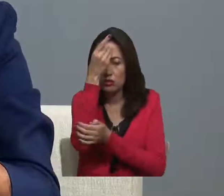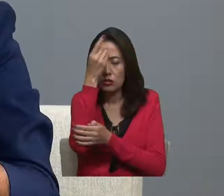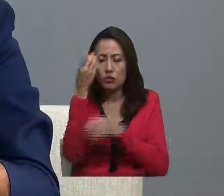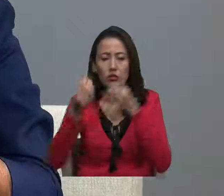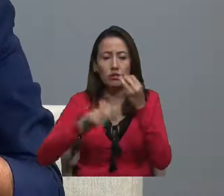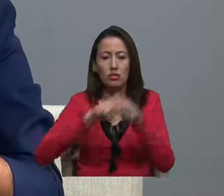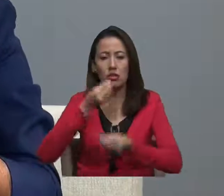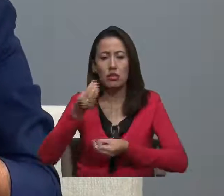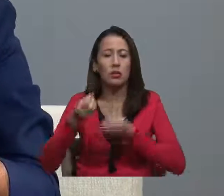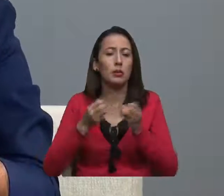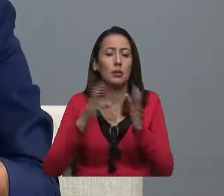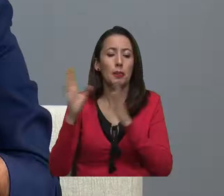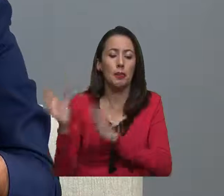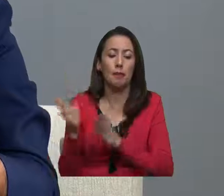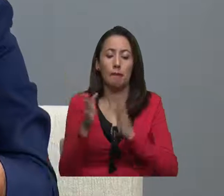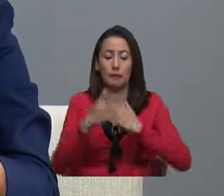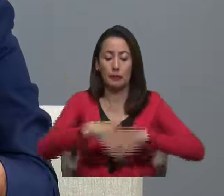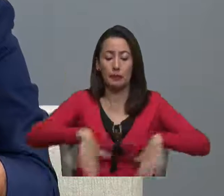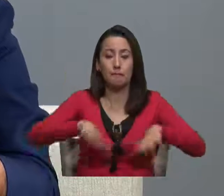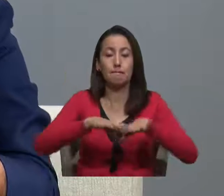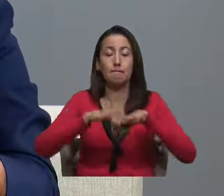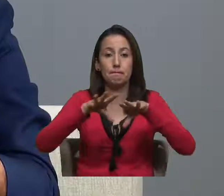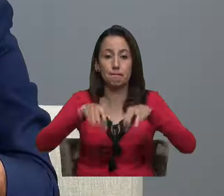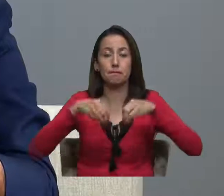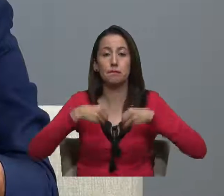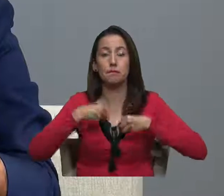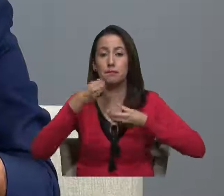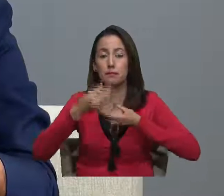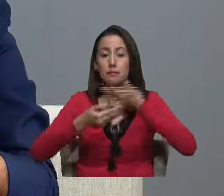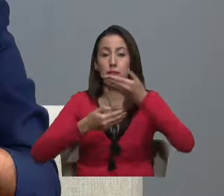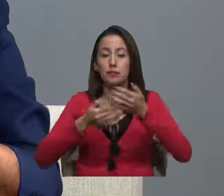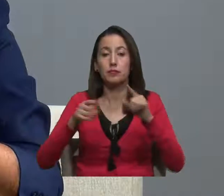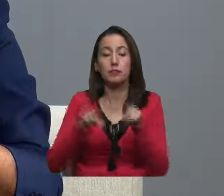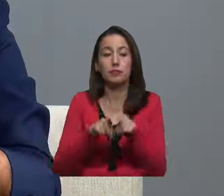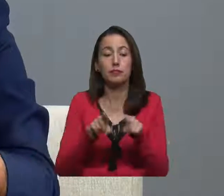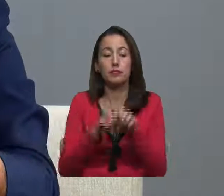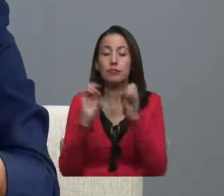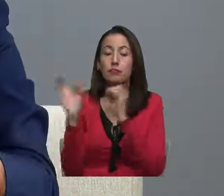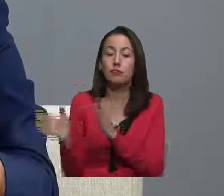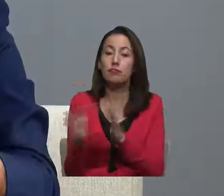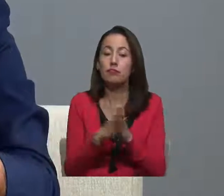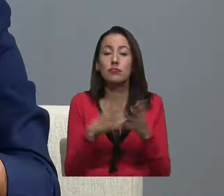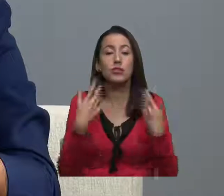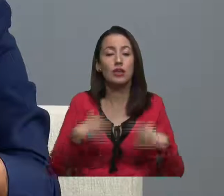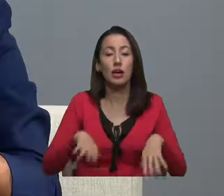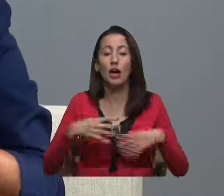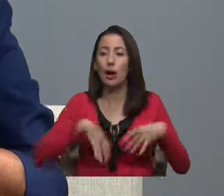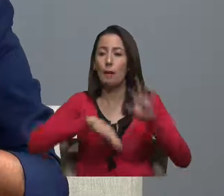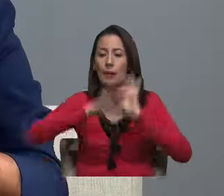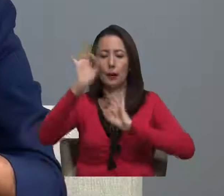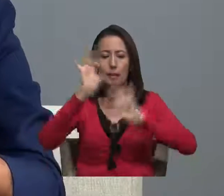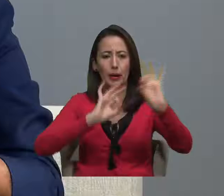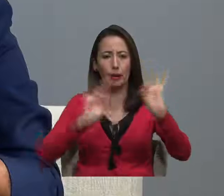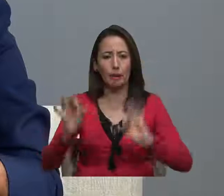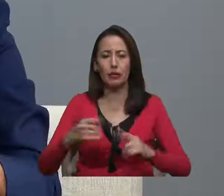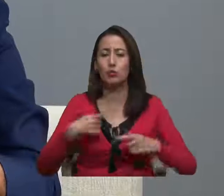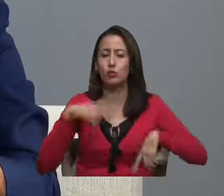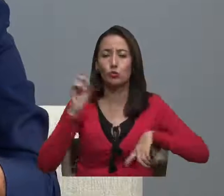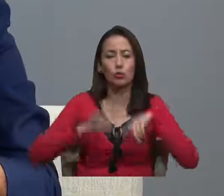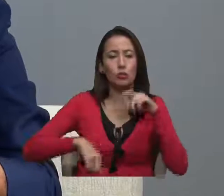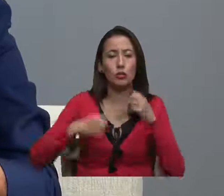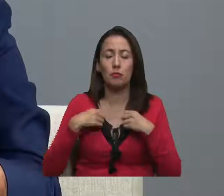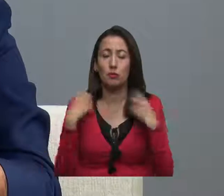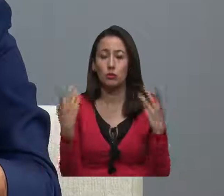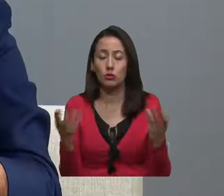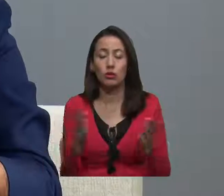emprendimientos que se hicieron con deuda en la banca privada y pública se complicaron en la pandemia no pudieron vender luego todos vivíamos en